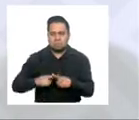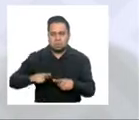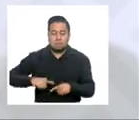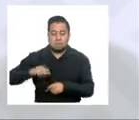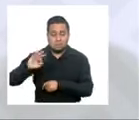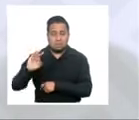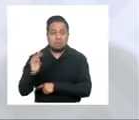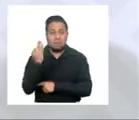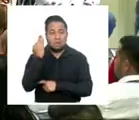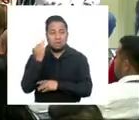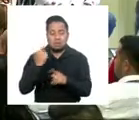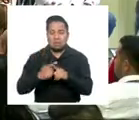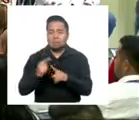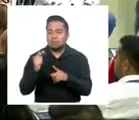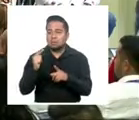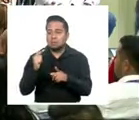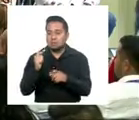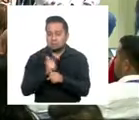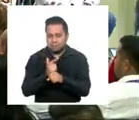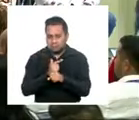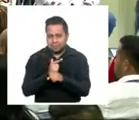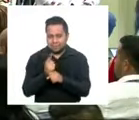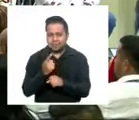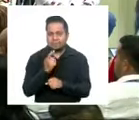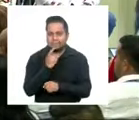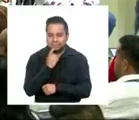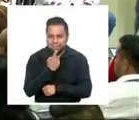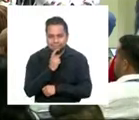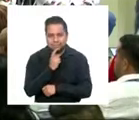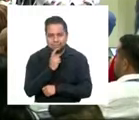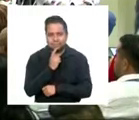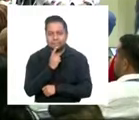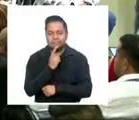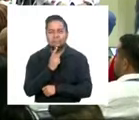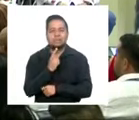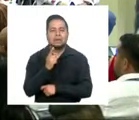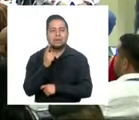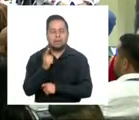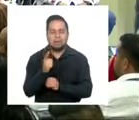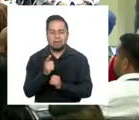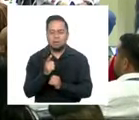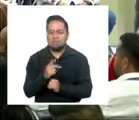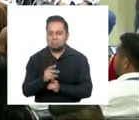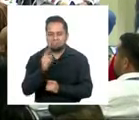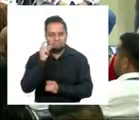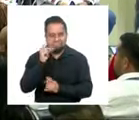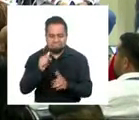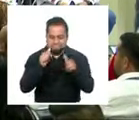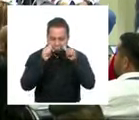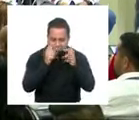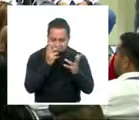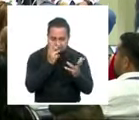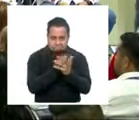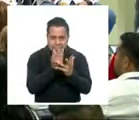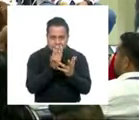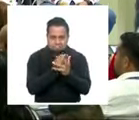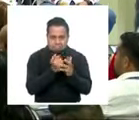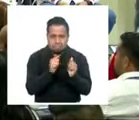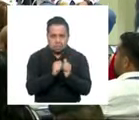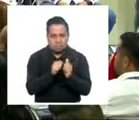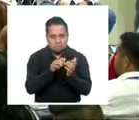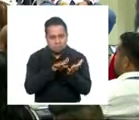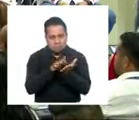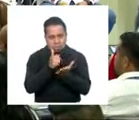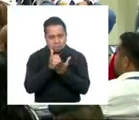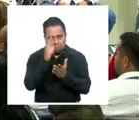federal, que el licenciado Andrés Manuel López Obrador, haya actuado de manera inmediata, con apoyos a